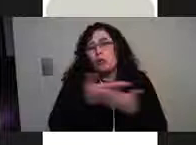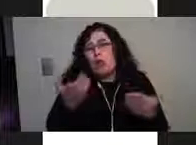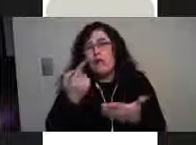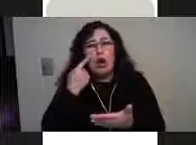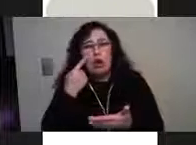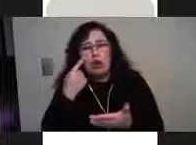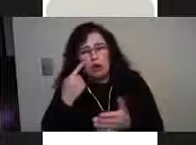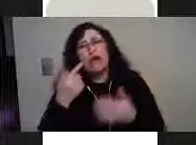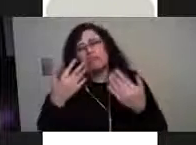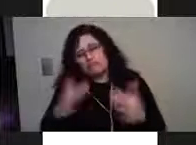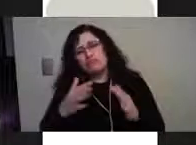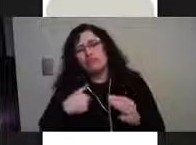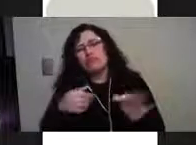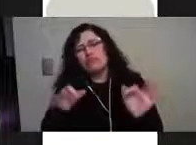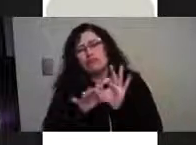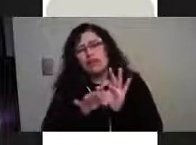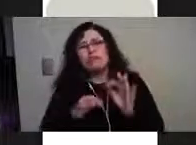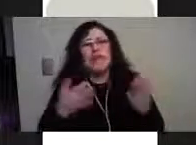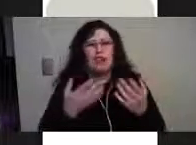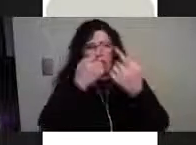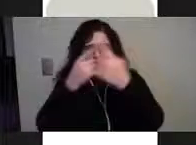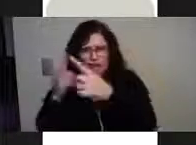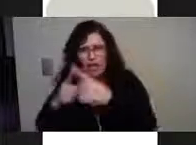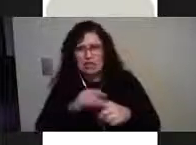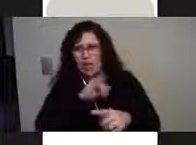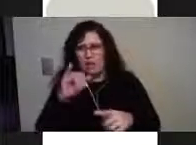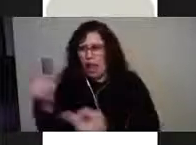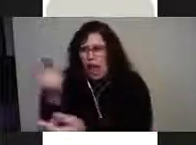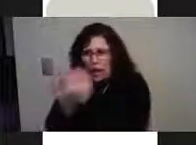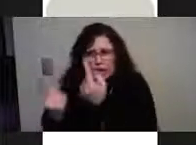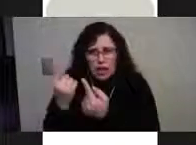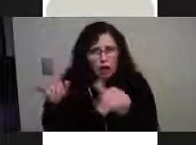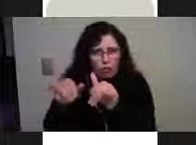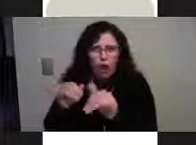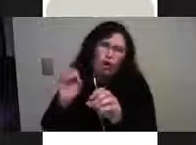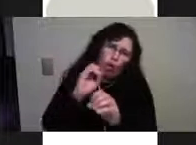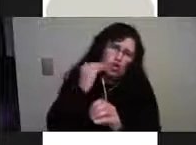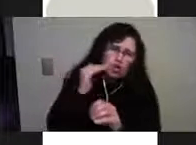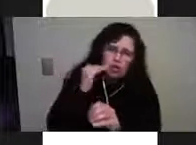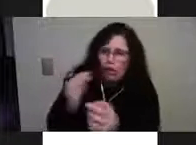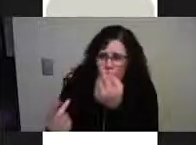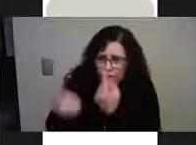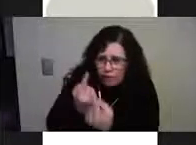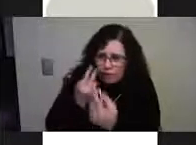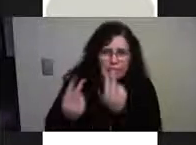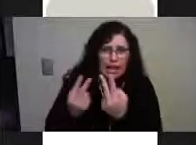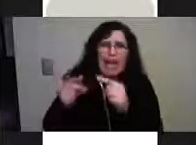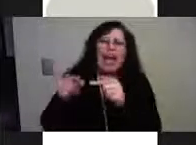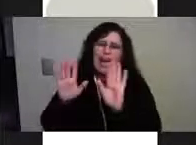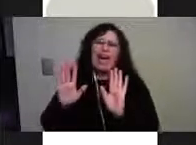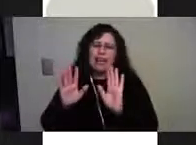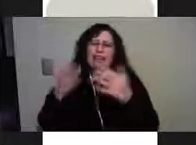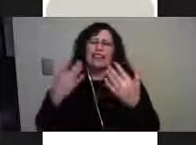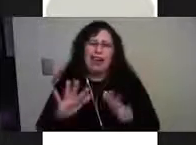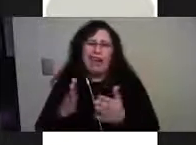pero son diferencias que en general uno comienza a ver en la clínica, ya, y que a nivel de pregrado está bien, yo creo que